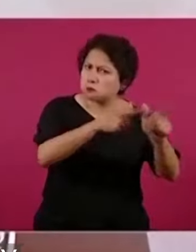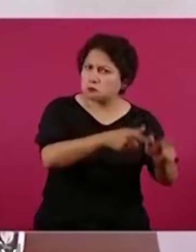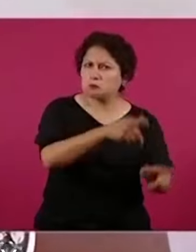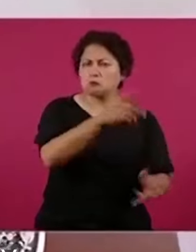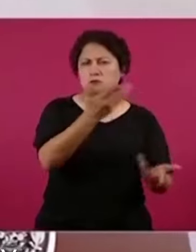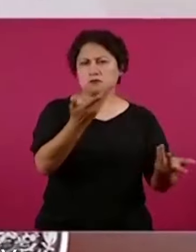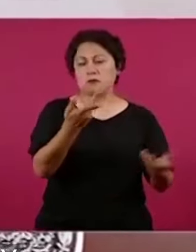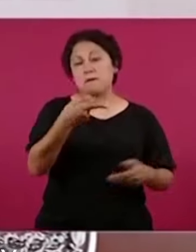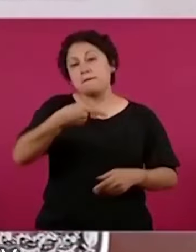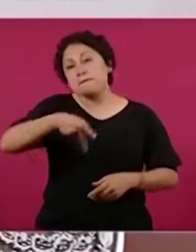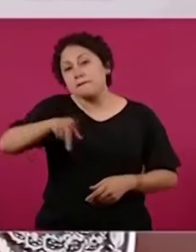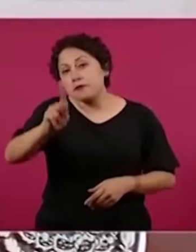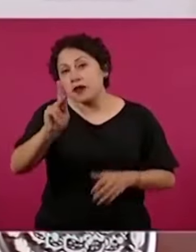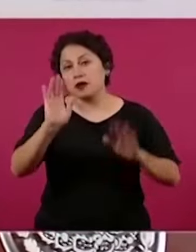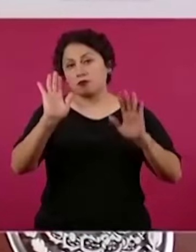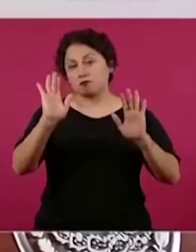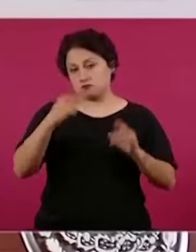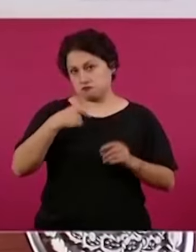de